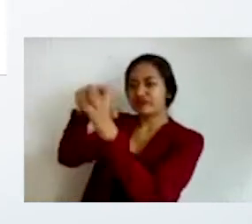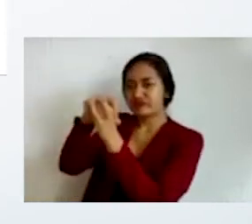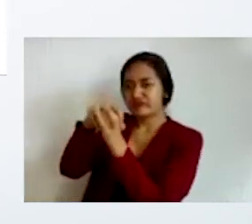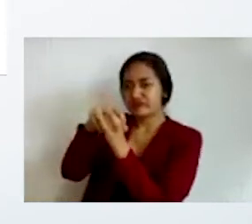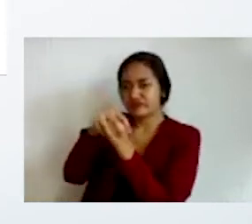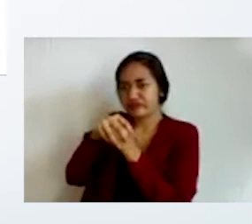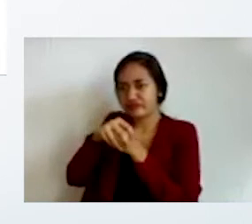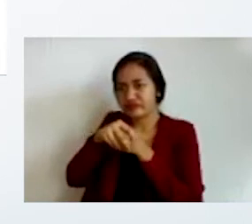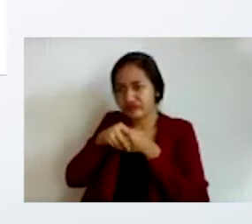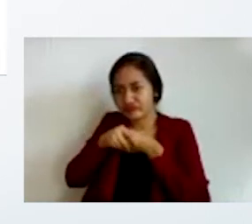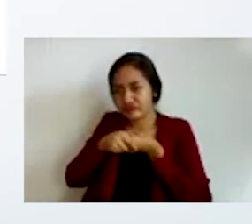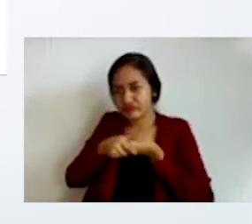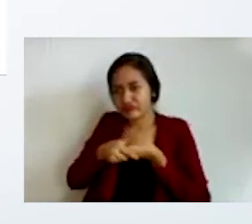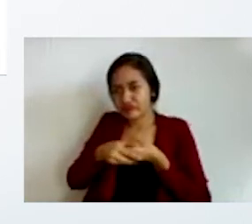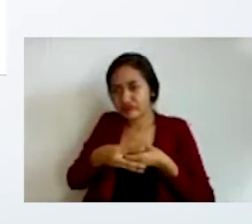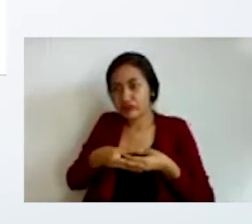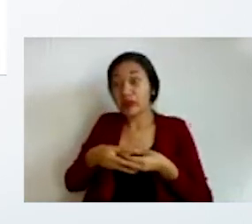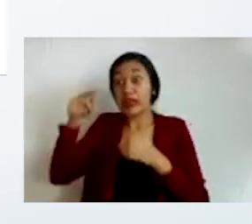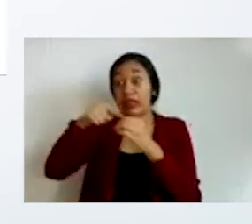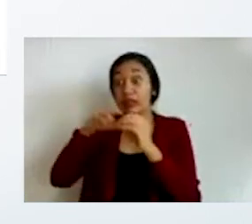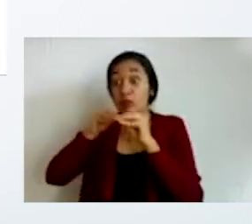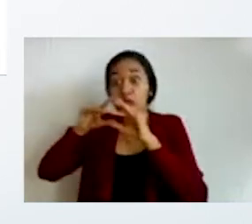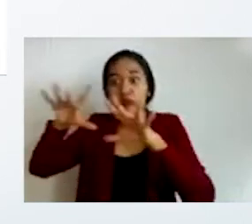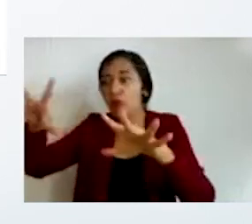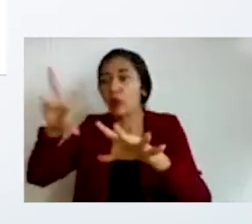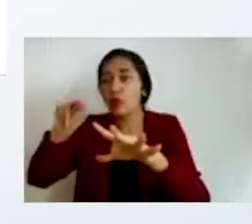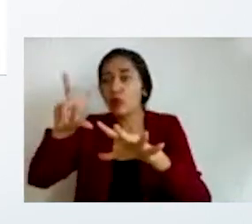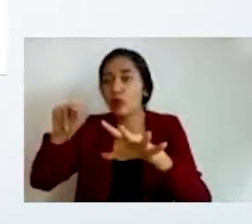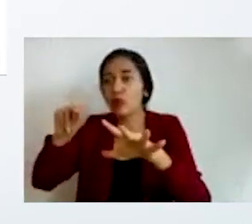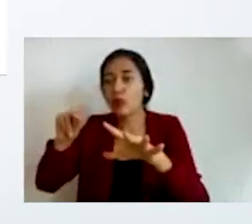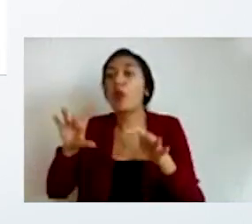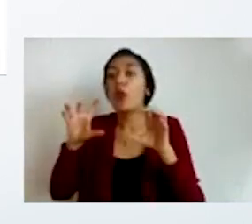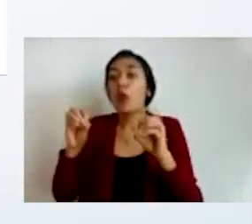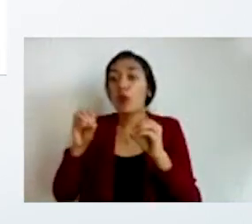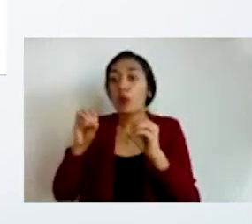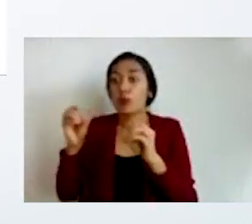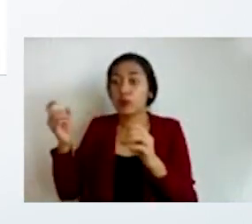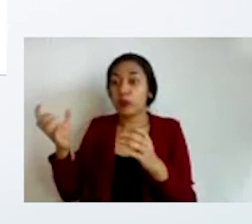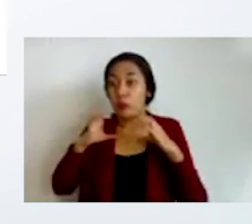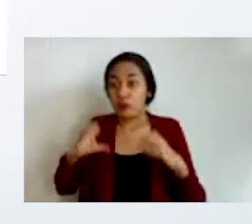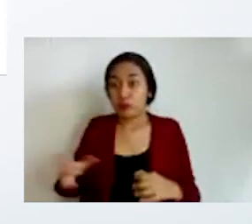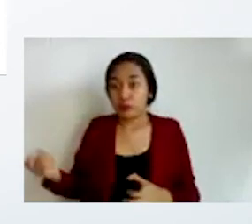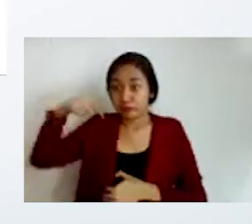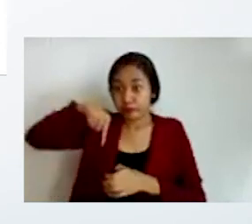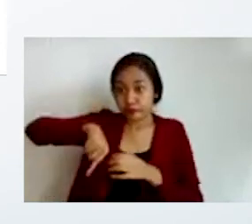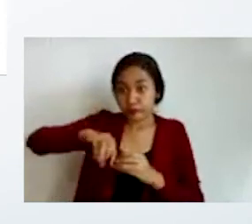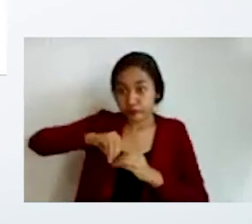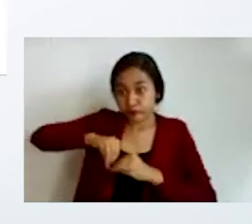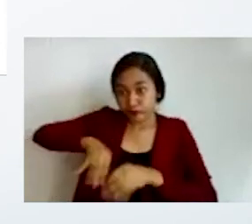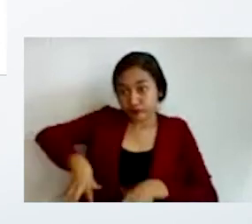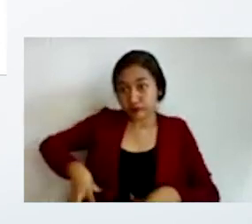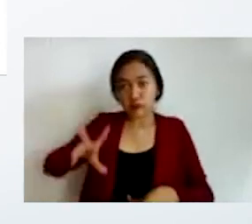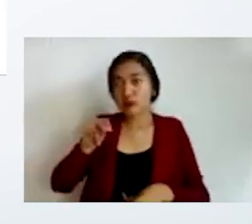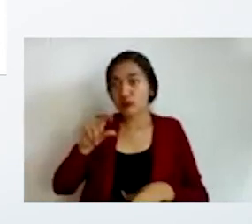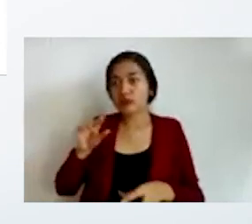adherirse al virus y de impedir que ese virus ingrese a una célula humana, neutralizan al virus.